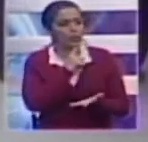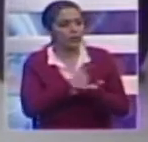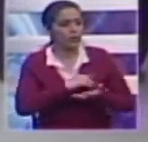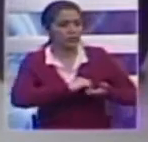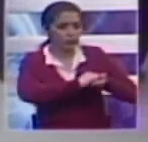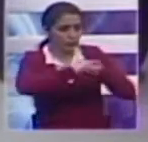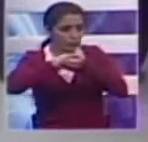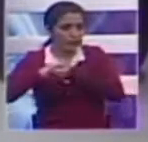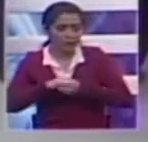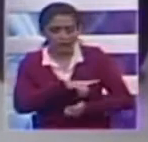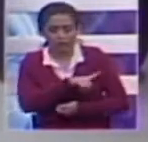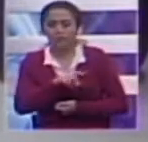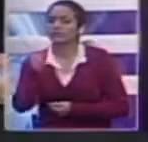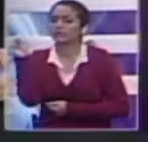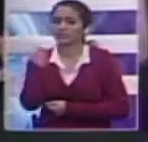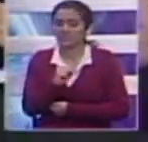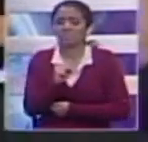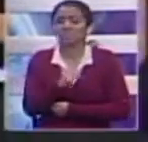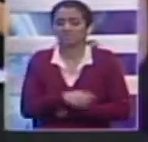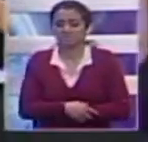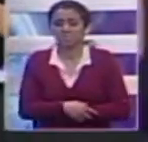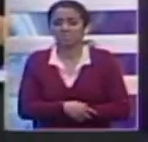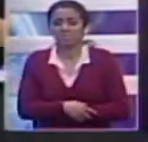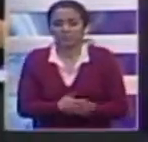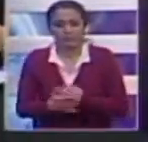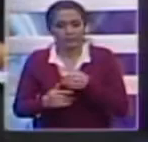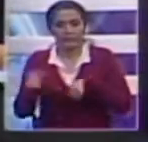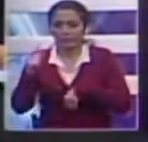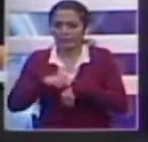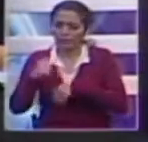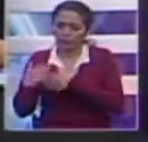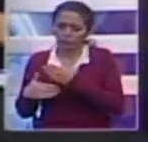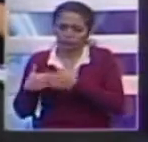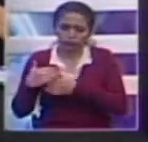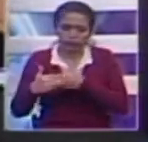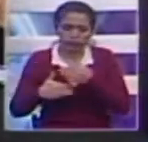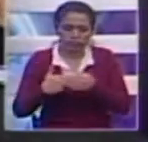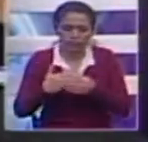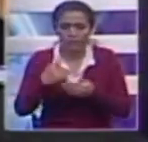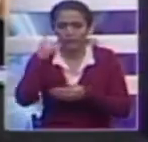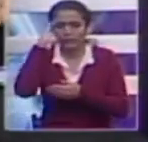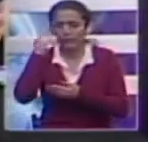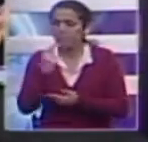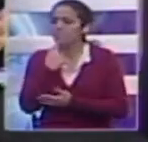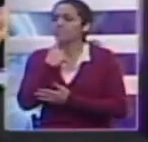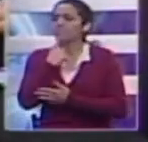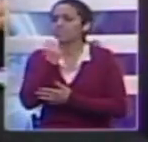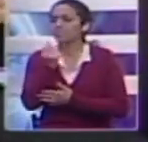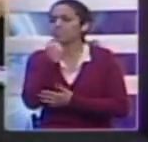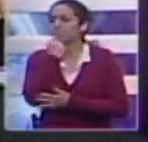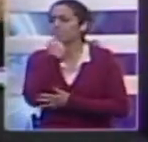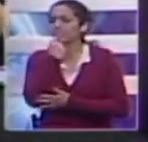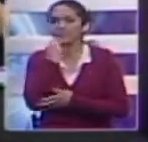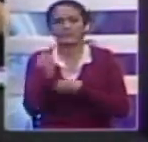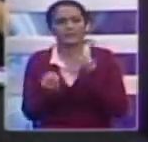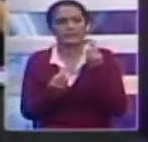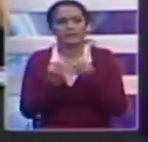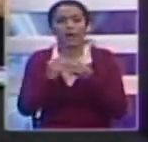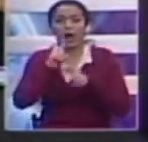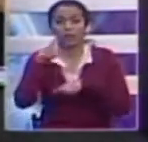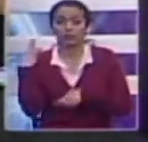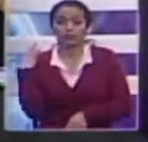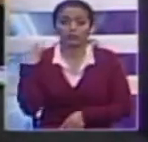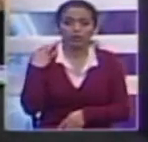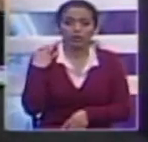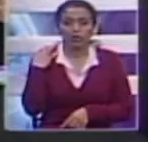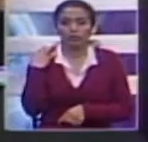ideas. Exactamente. Entonces, a medida que pasaba el tiempo, pues esta ayuda iba mermando, pero